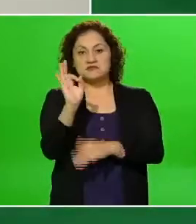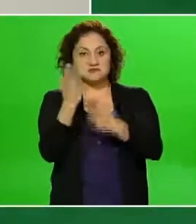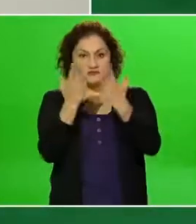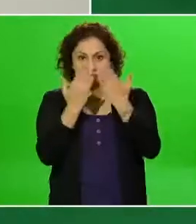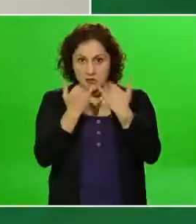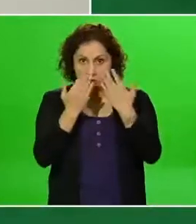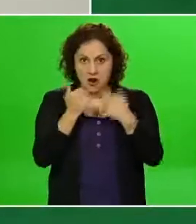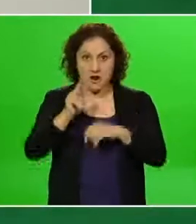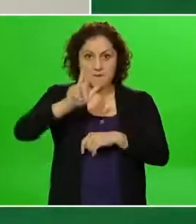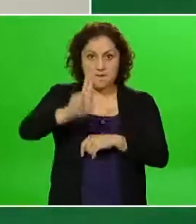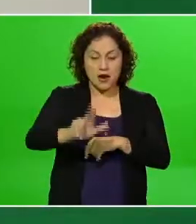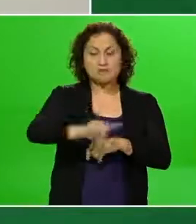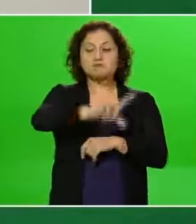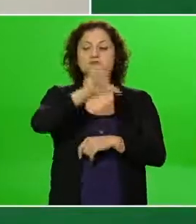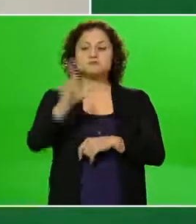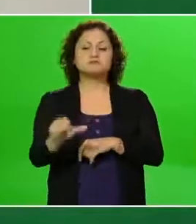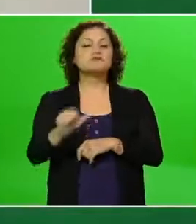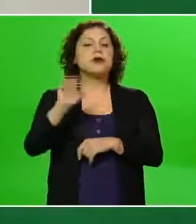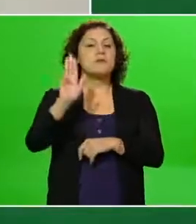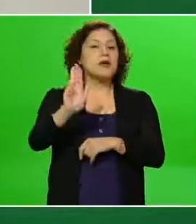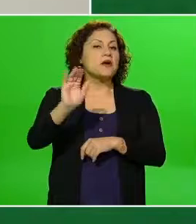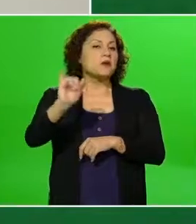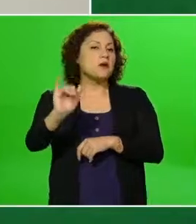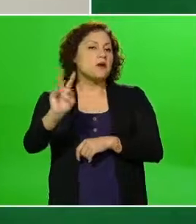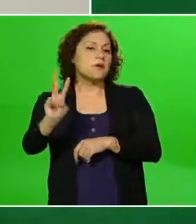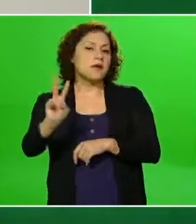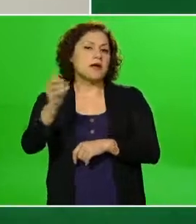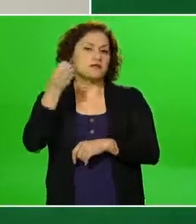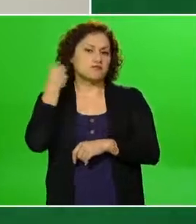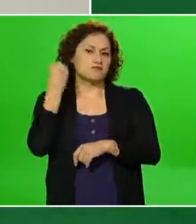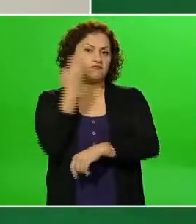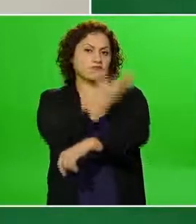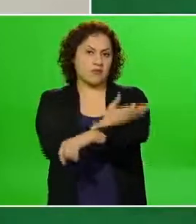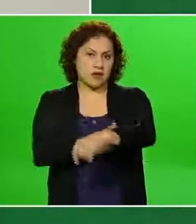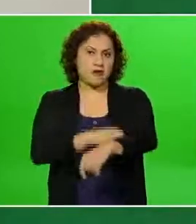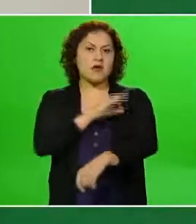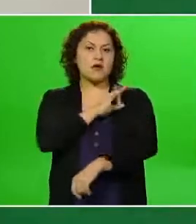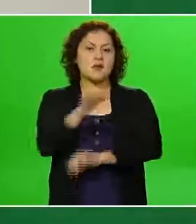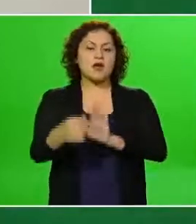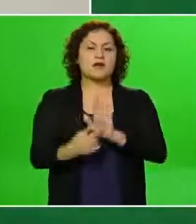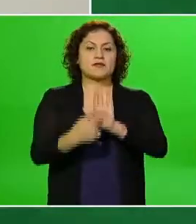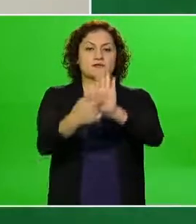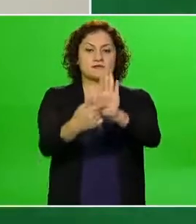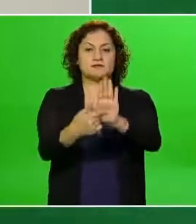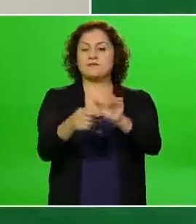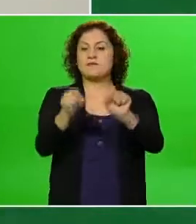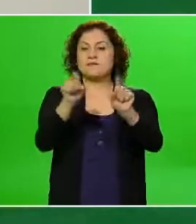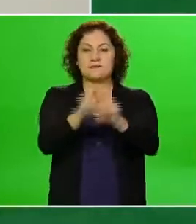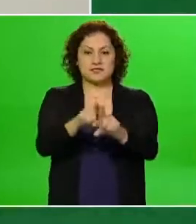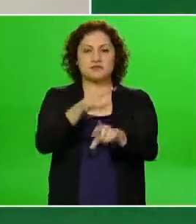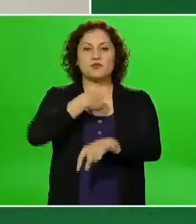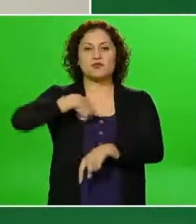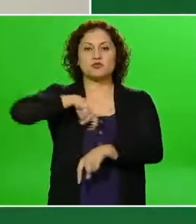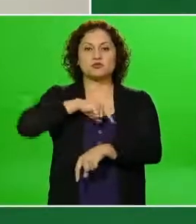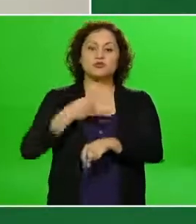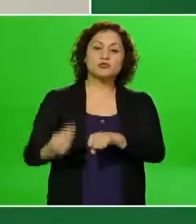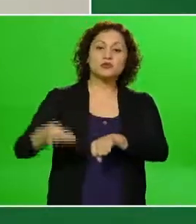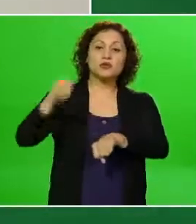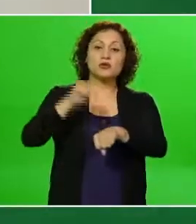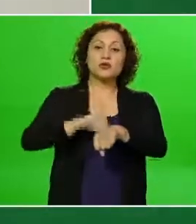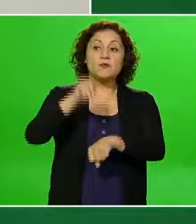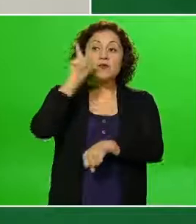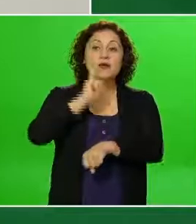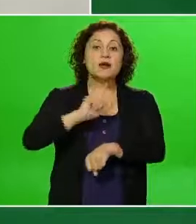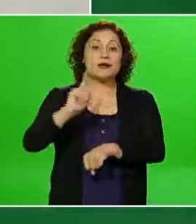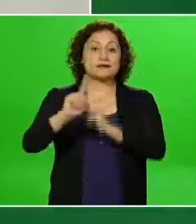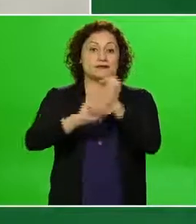de la conferencia en la semana, donde, como lo habíamos estado haciendo en semanas previas, se actualizará no solamente el número de mujeres embarazadas, sino